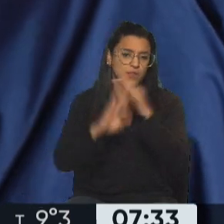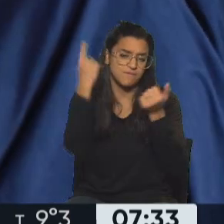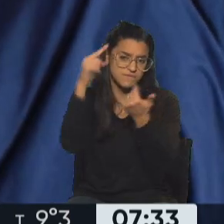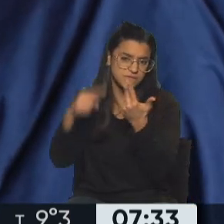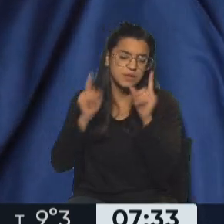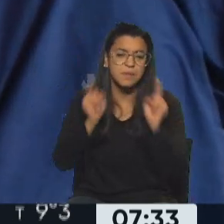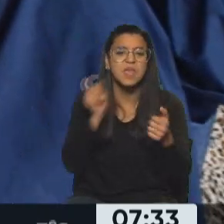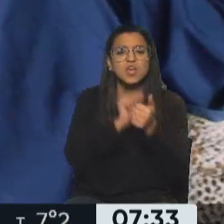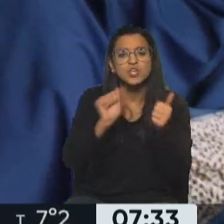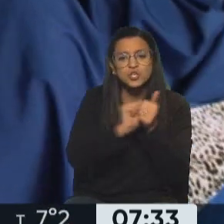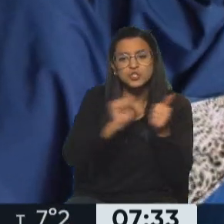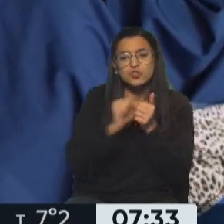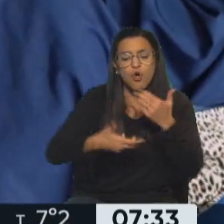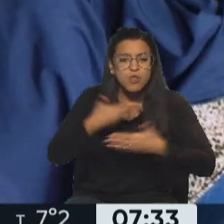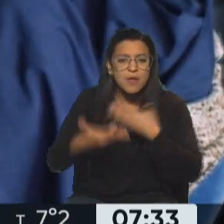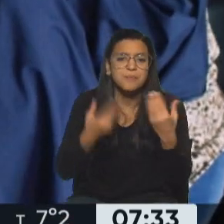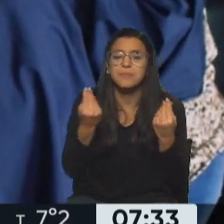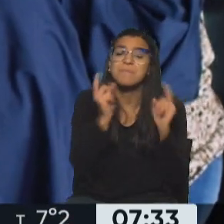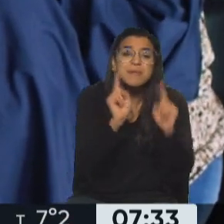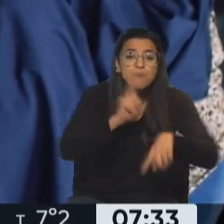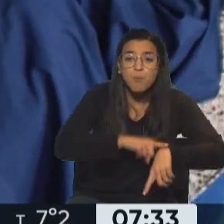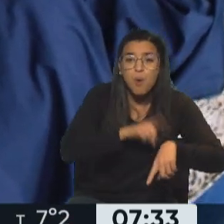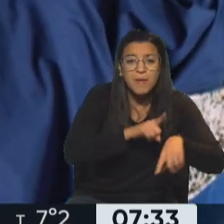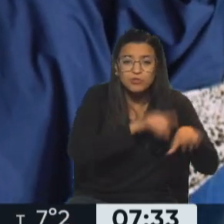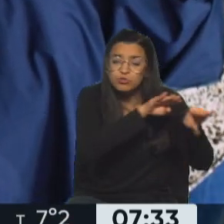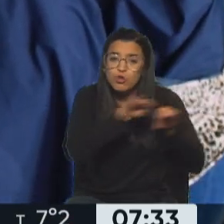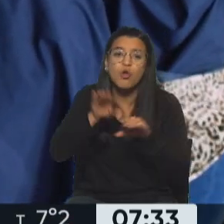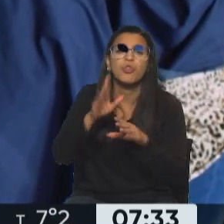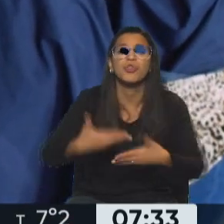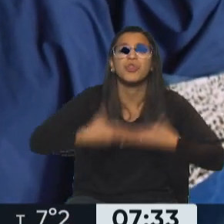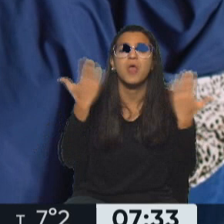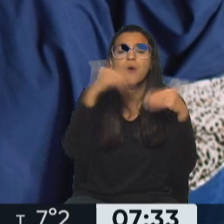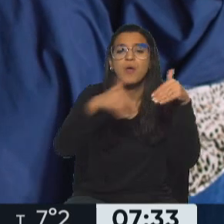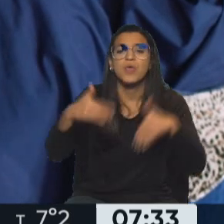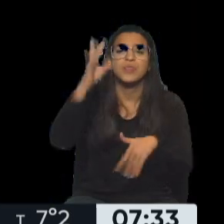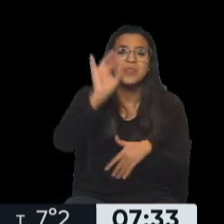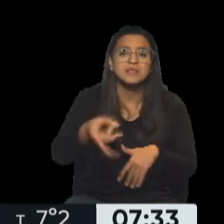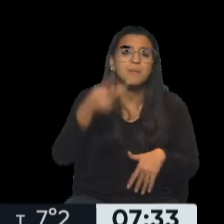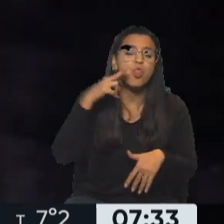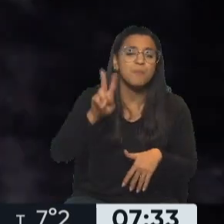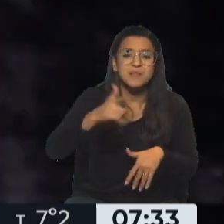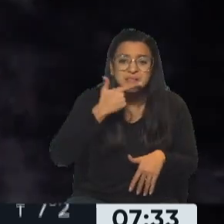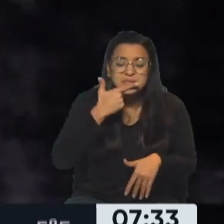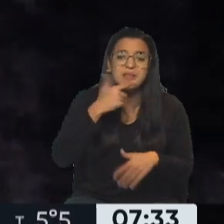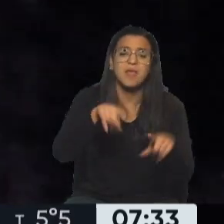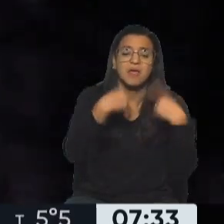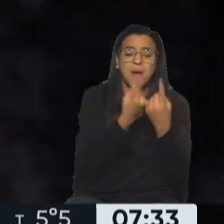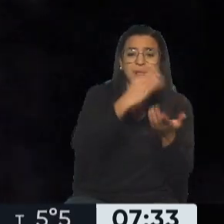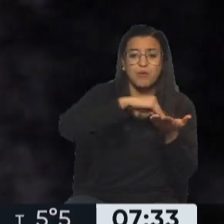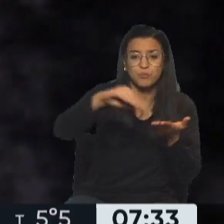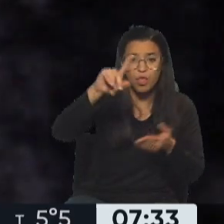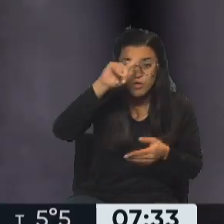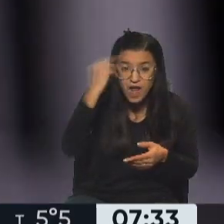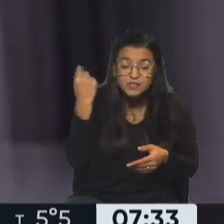Las historias se están desarrollando en paralelo y durante el día de votación, en diciembre del 2017, cuando en la Cámara de Diputados de la Nación